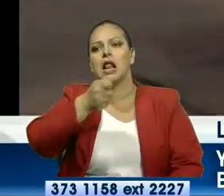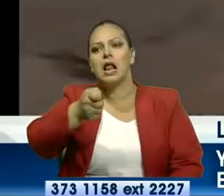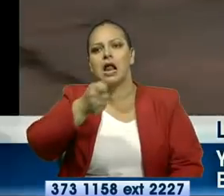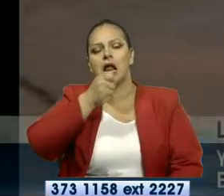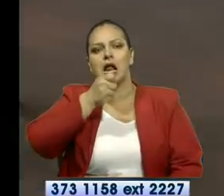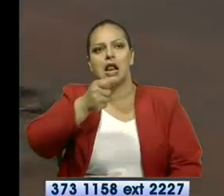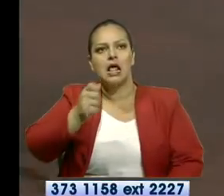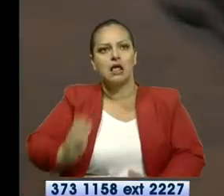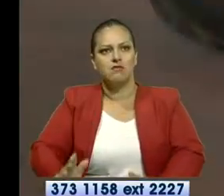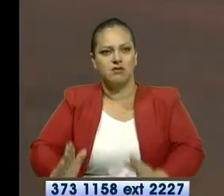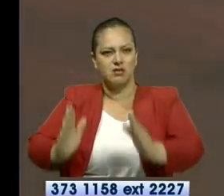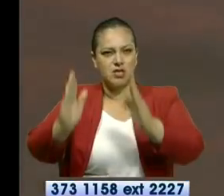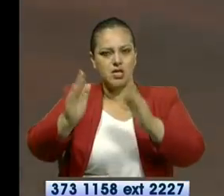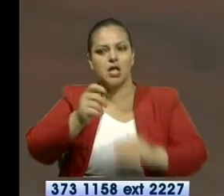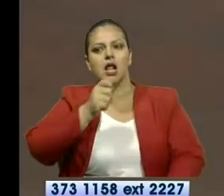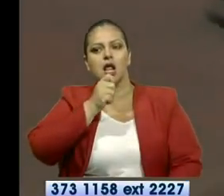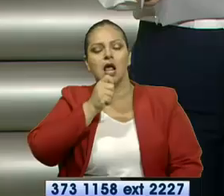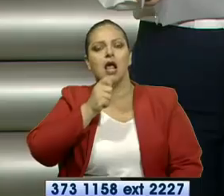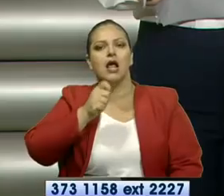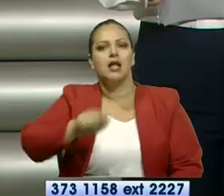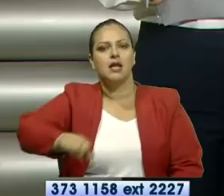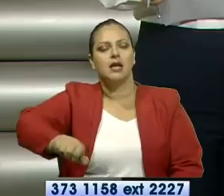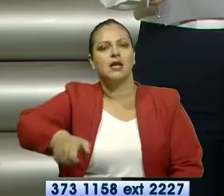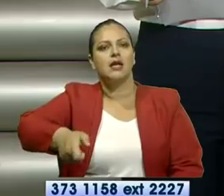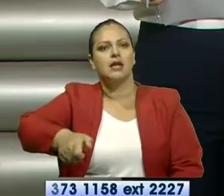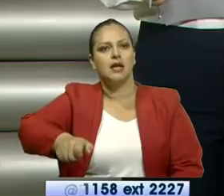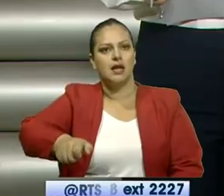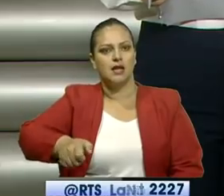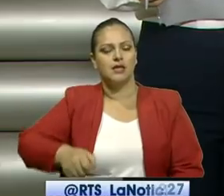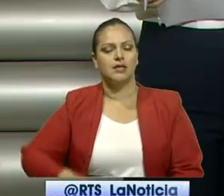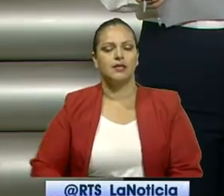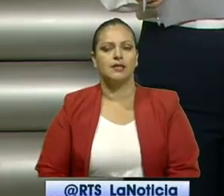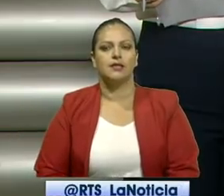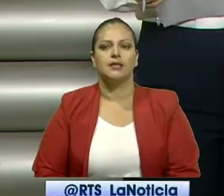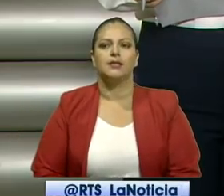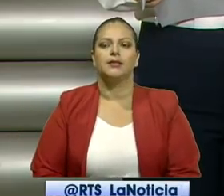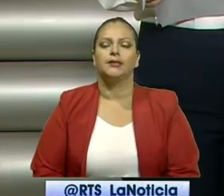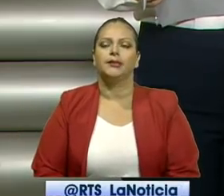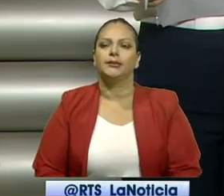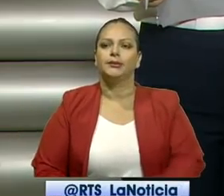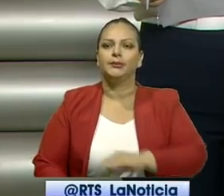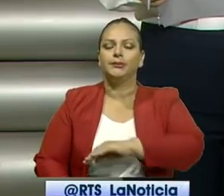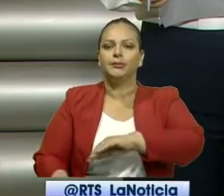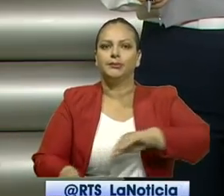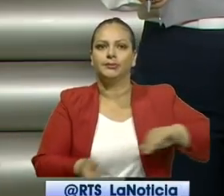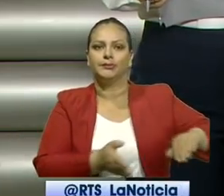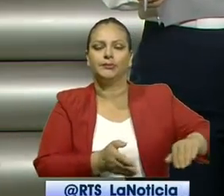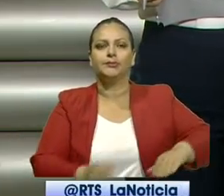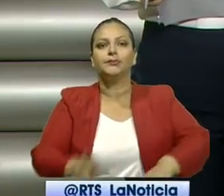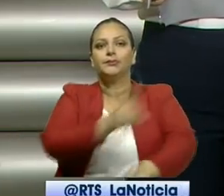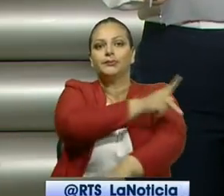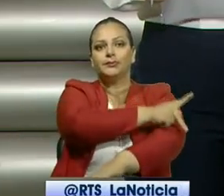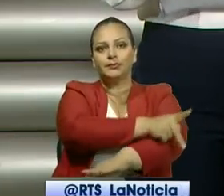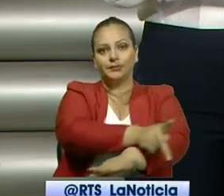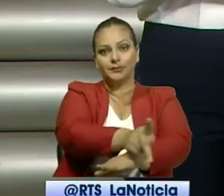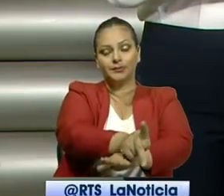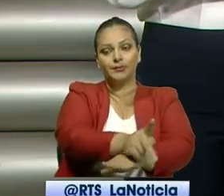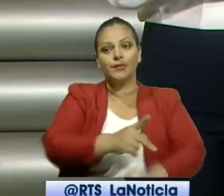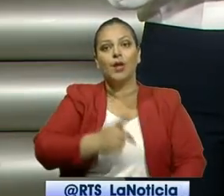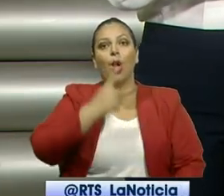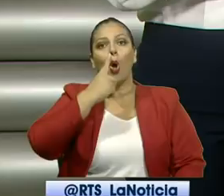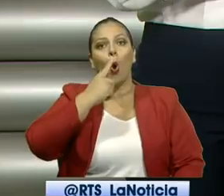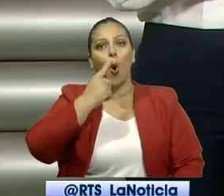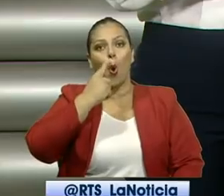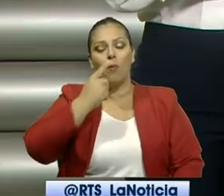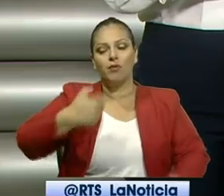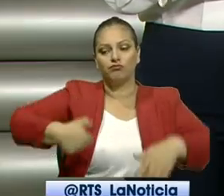Informó Jorge Salazar. Tras un accidente de tránsito en la vía perimetral, se confirmó el deceso de un sujeto, el